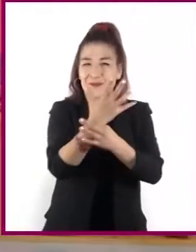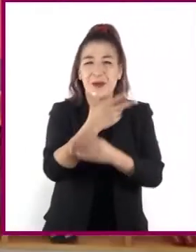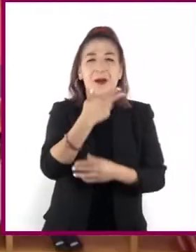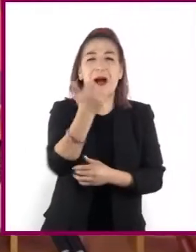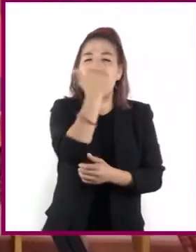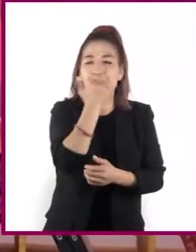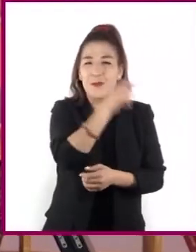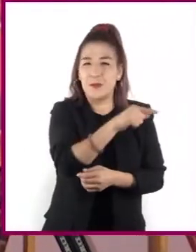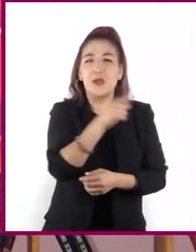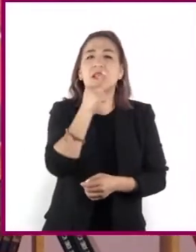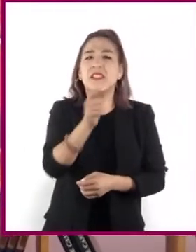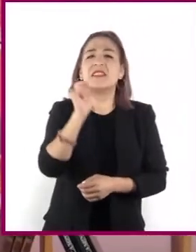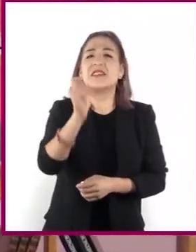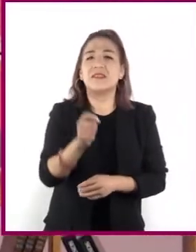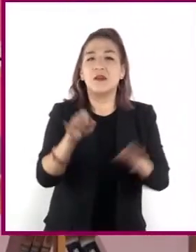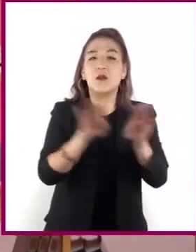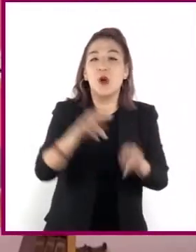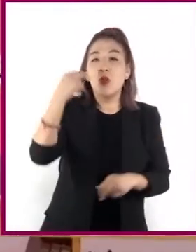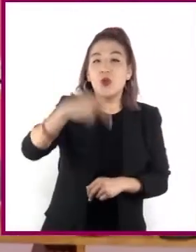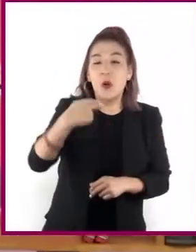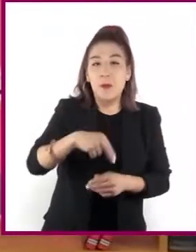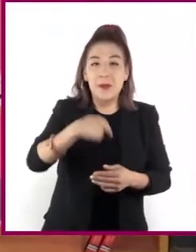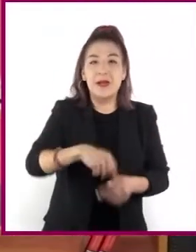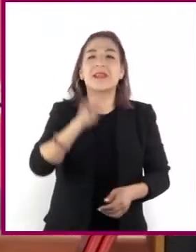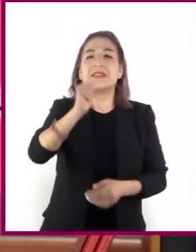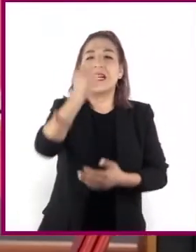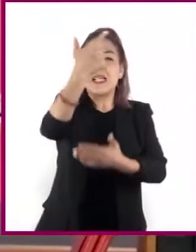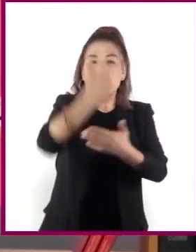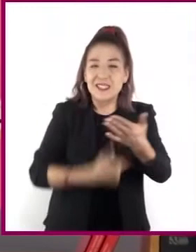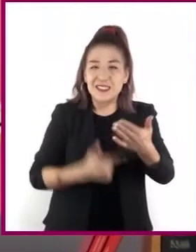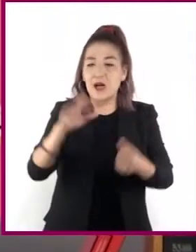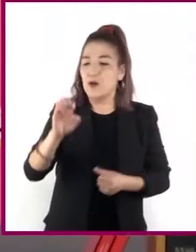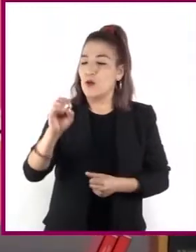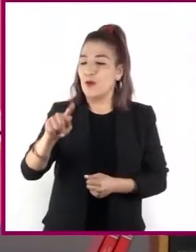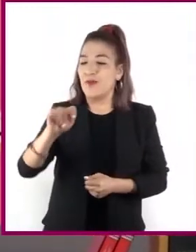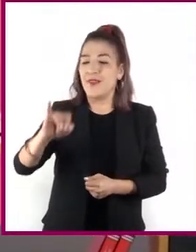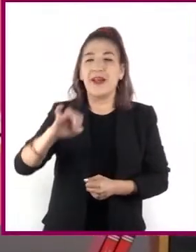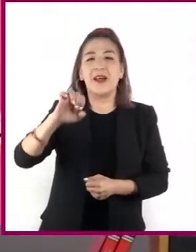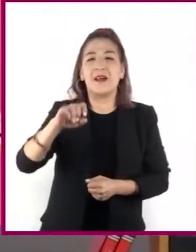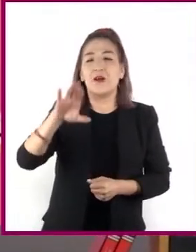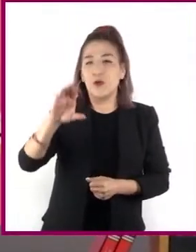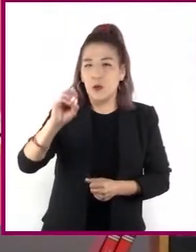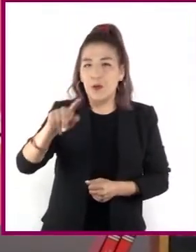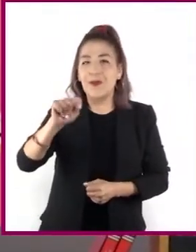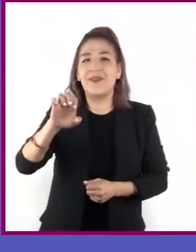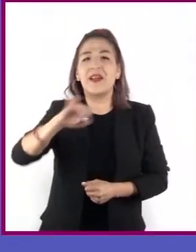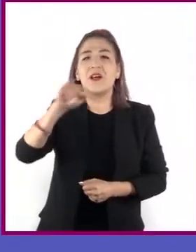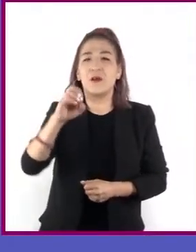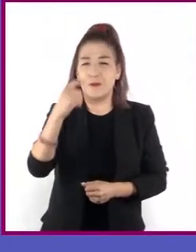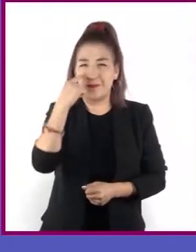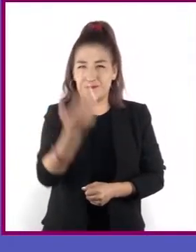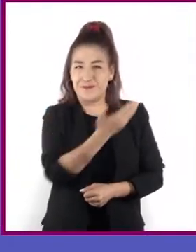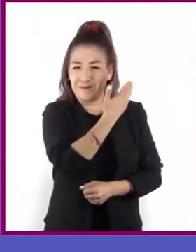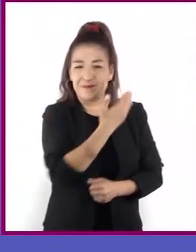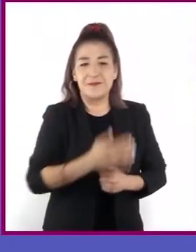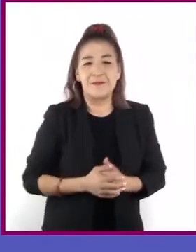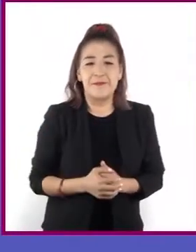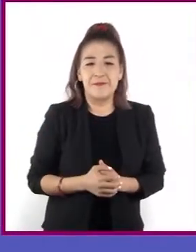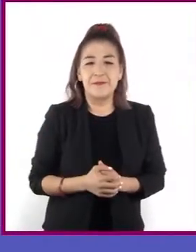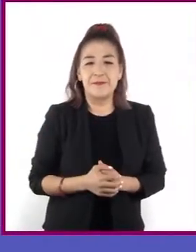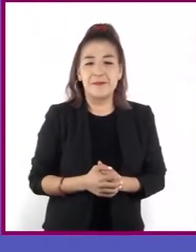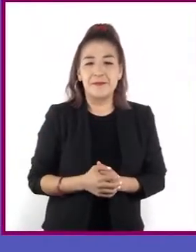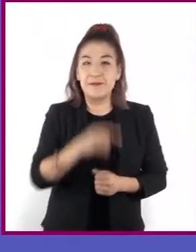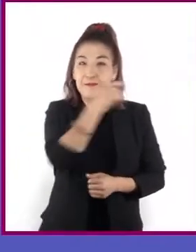alumno se le conoce con nombre de lista de cotejo. Veamos de qué se trata con la siguiente imagen. La lista